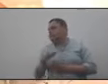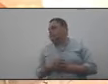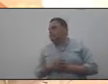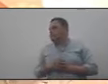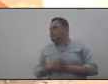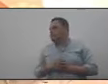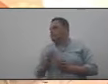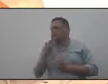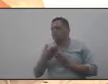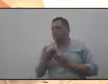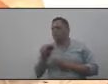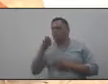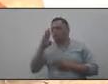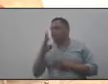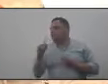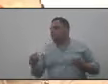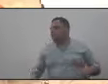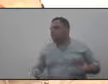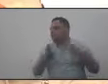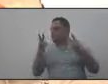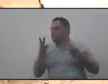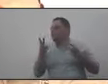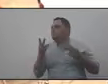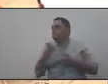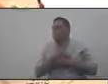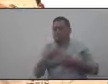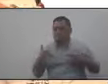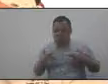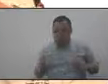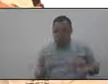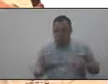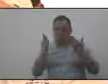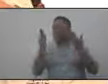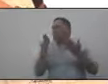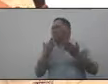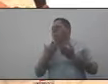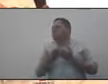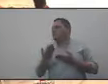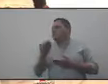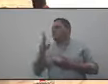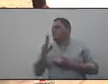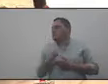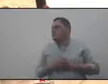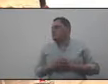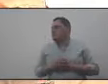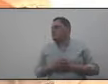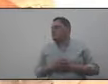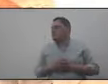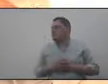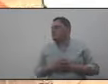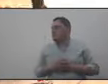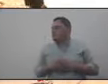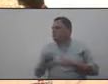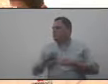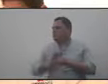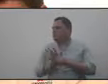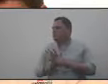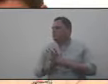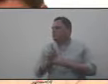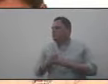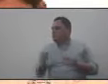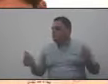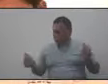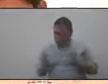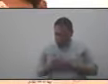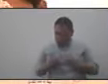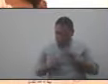para gloria de Dios estoy con vida, estoy bien. Ya gracias a usted es una guerrera, ni el COVID ni el cáncer, aquí está con